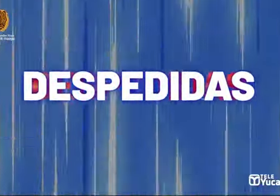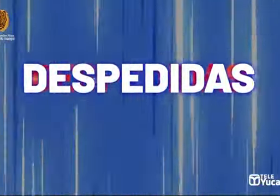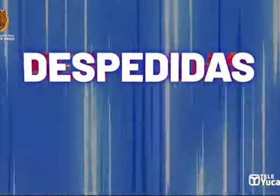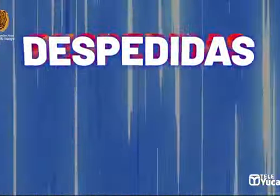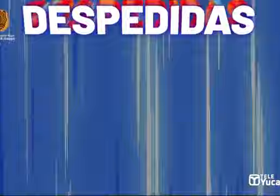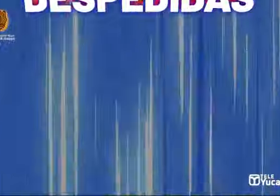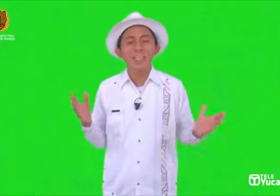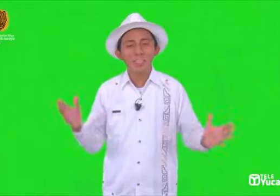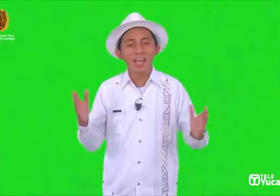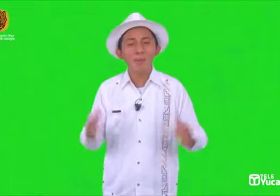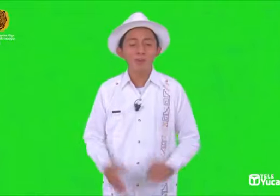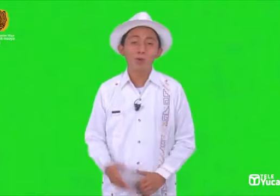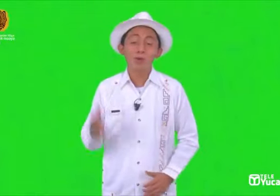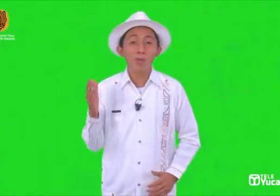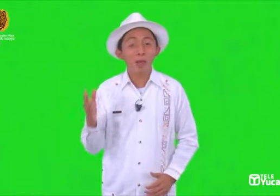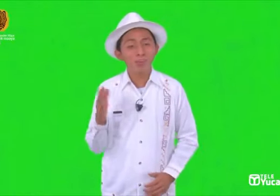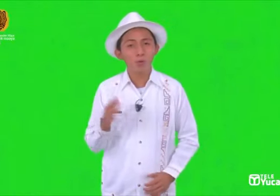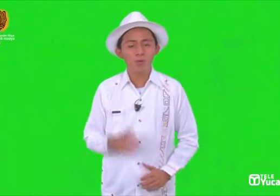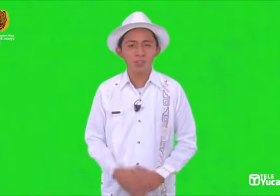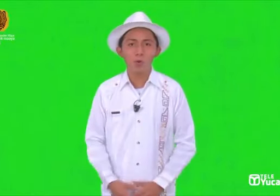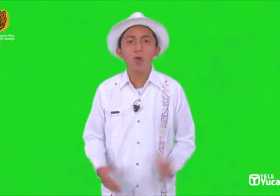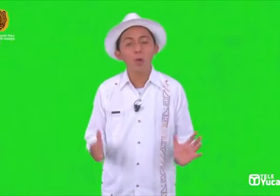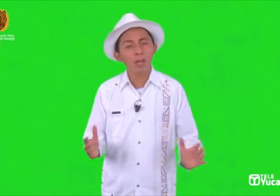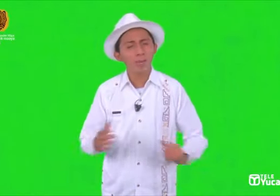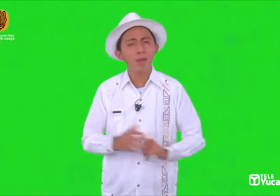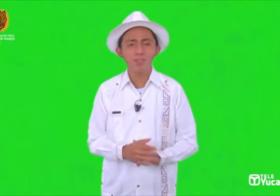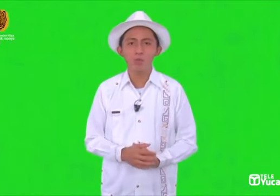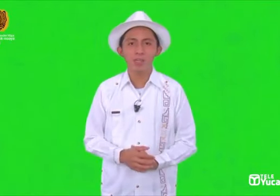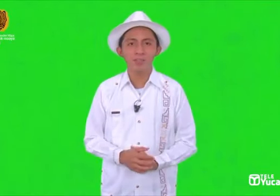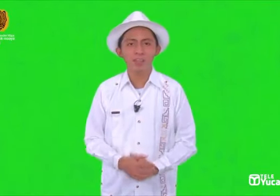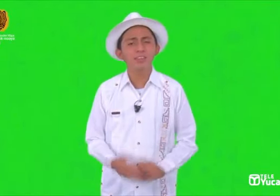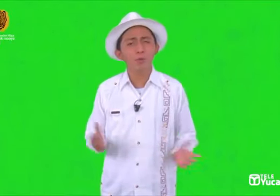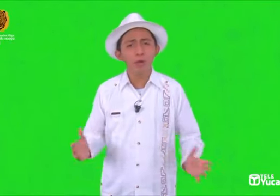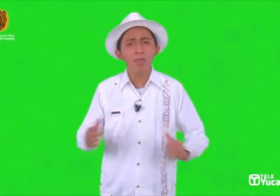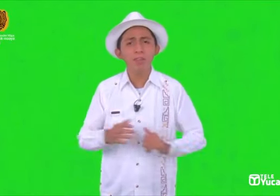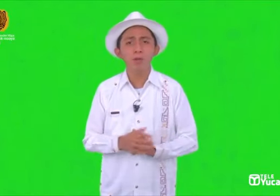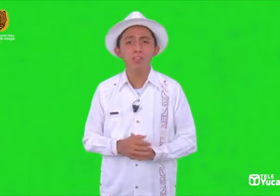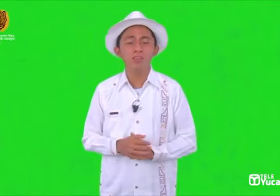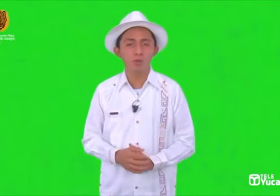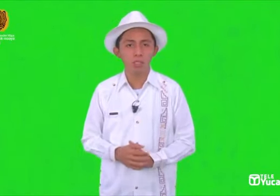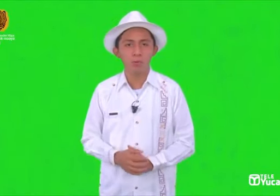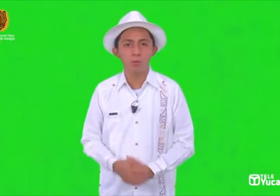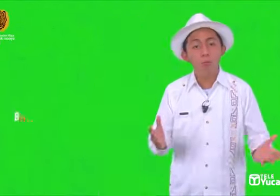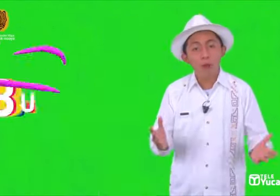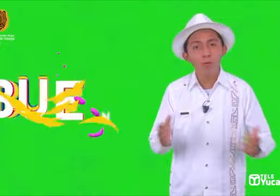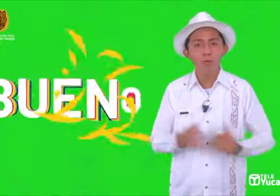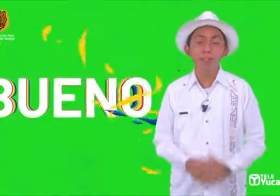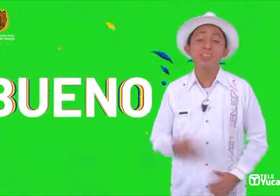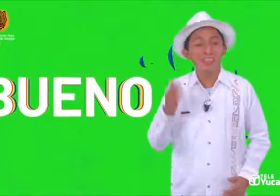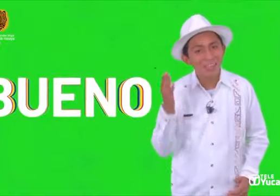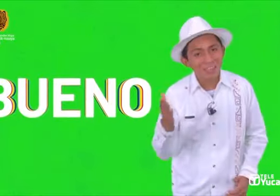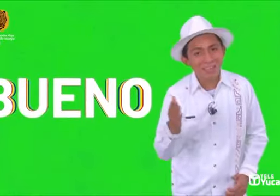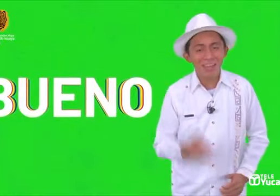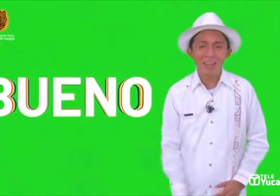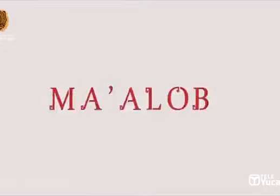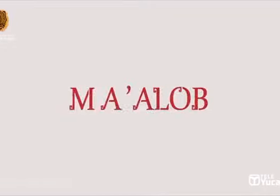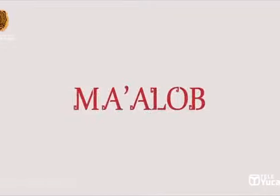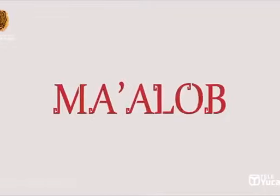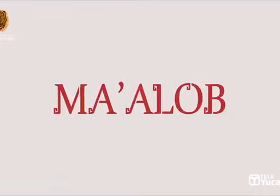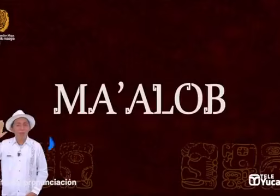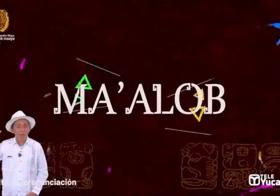Despedidas. Iniciamos con el más conocido, con el que más se utiliza. Seguramente lo has escuchado. Bueno, y se